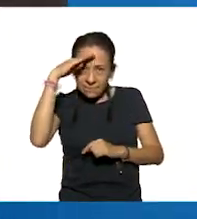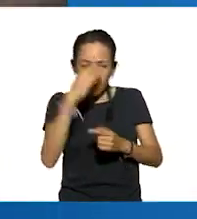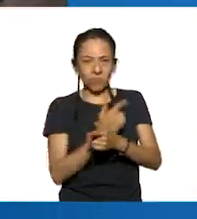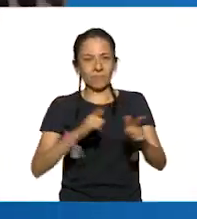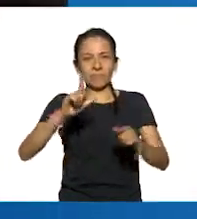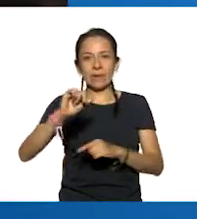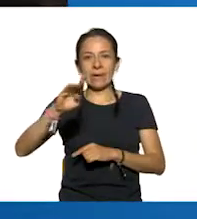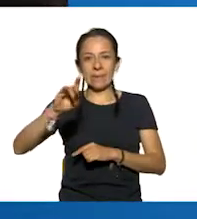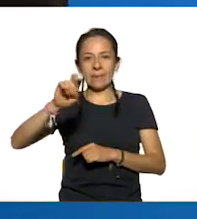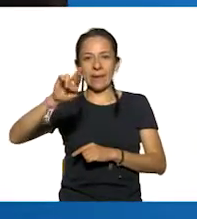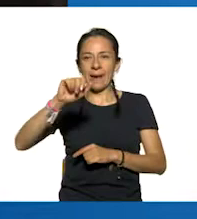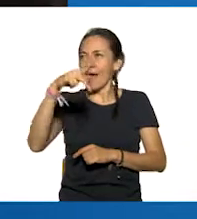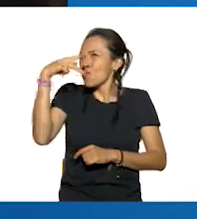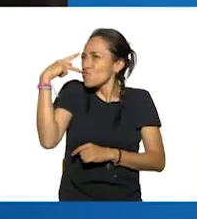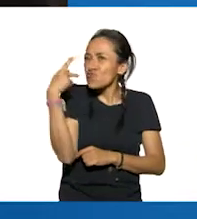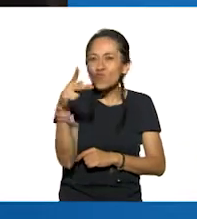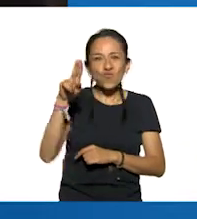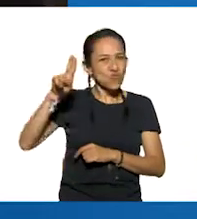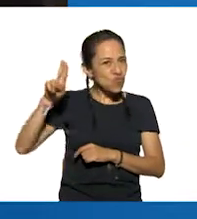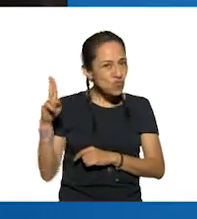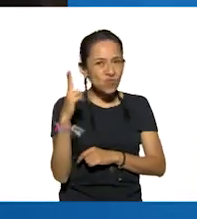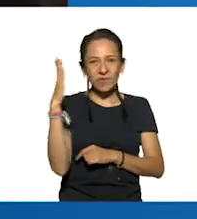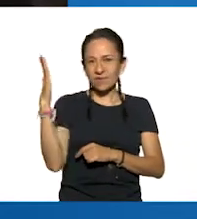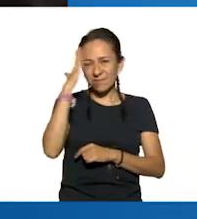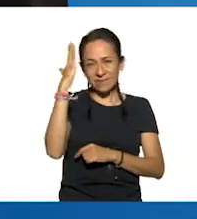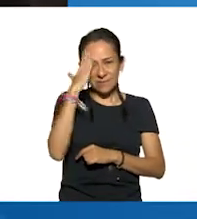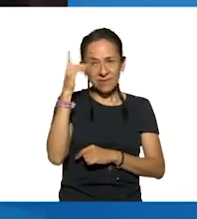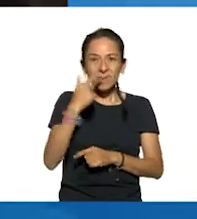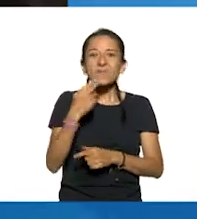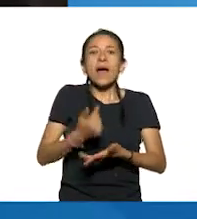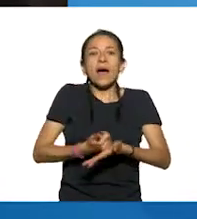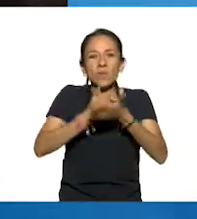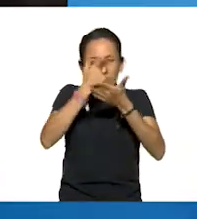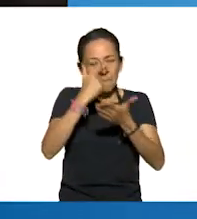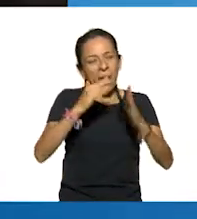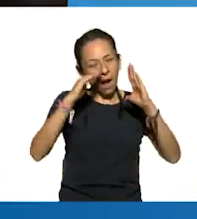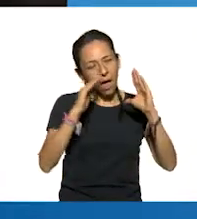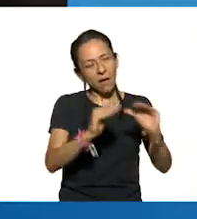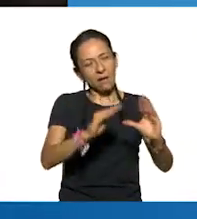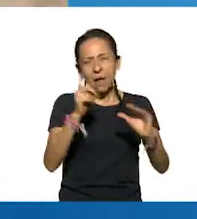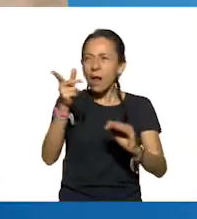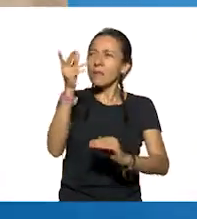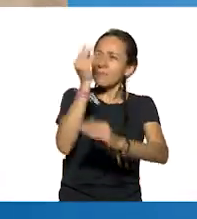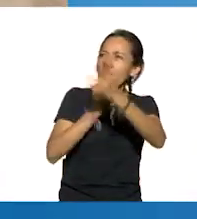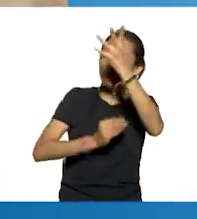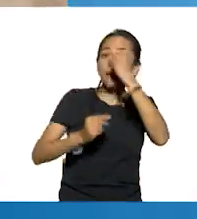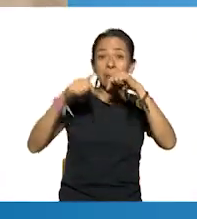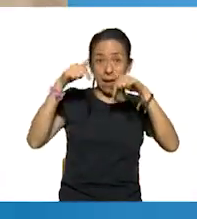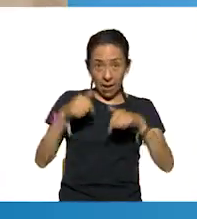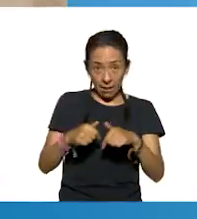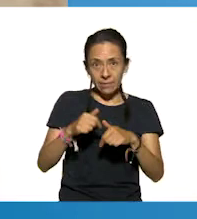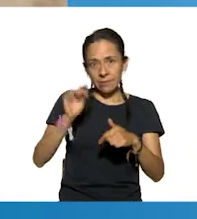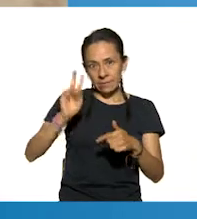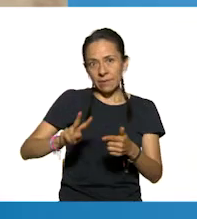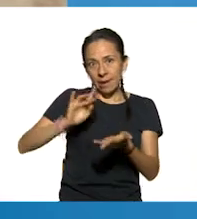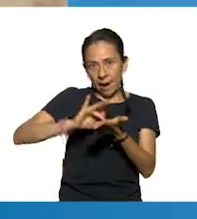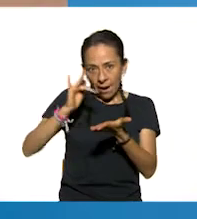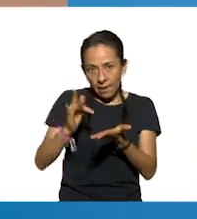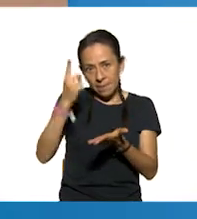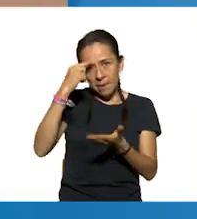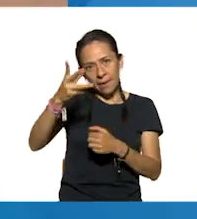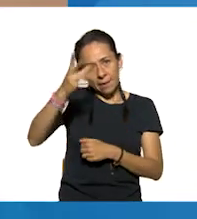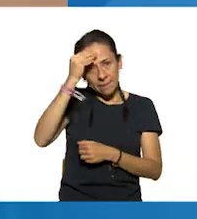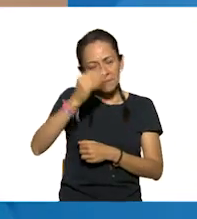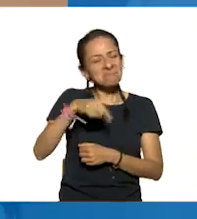su universidad formadora. Con la formación que recibe aquí, hace un